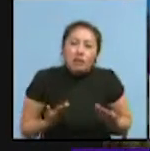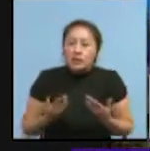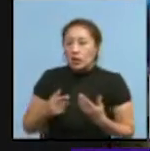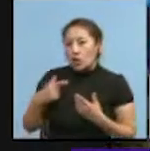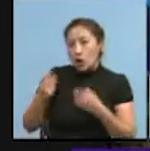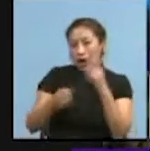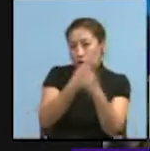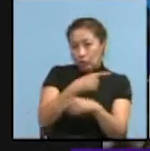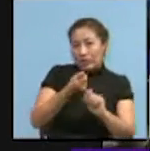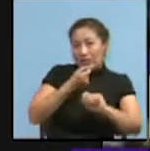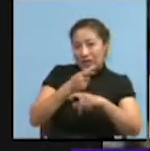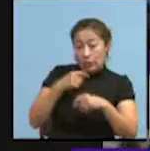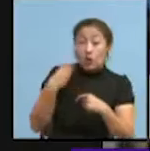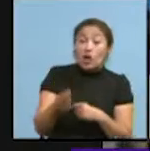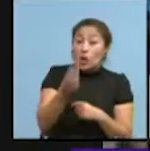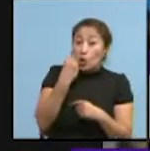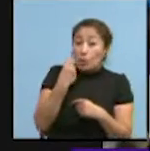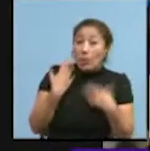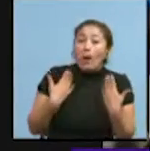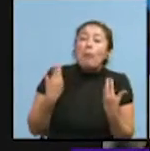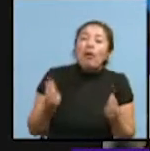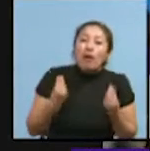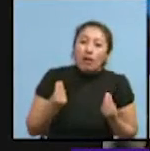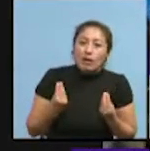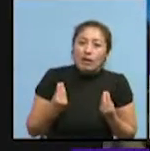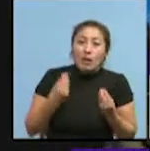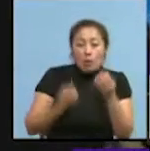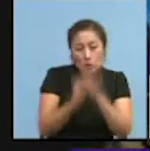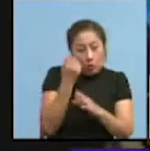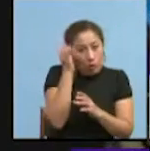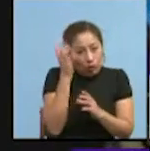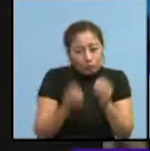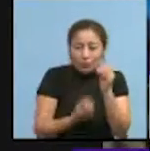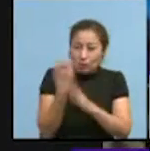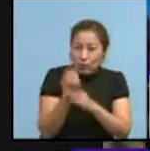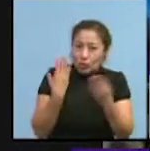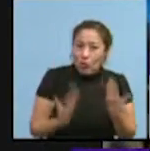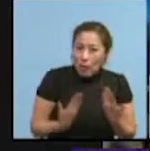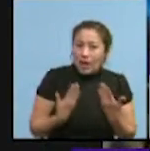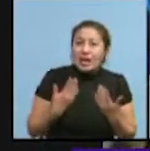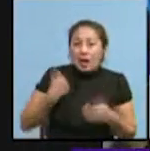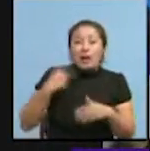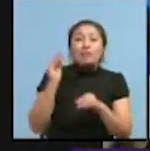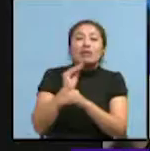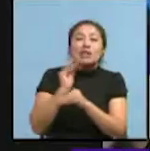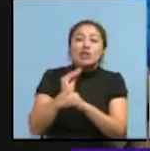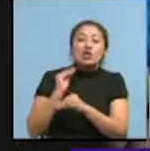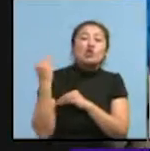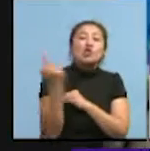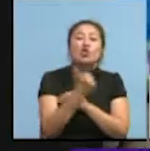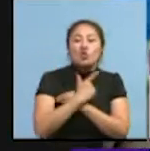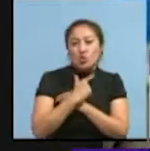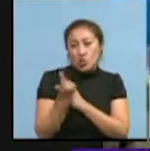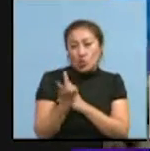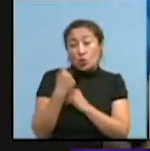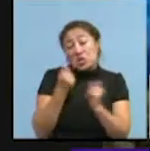los productos que nosotros consumimos son para nuestro, que producimos, perdón, son para nuestro sustento, y también vamos, cuando